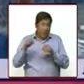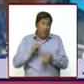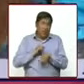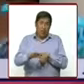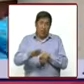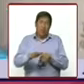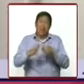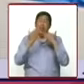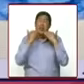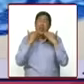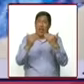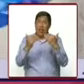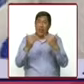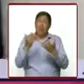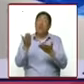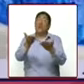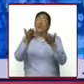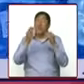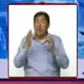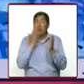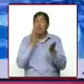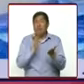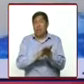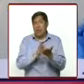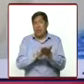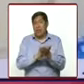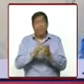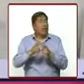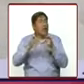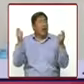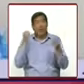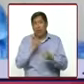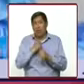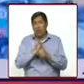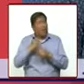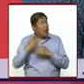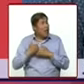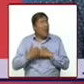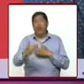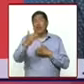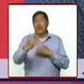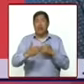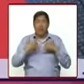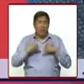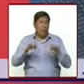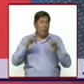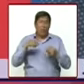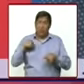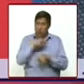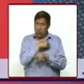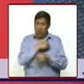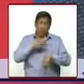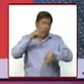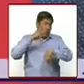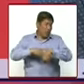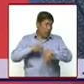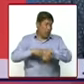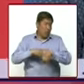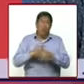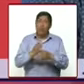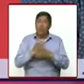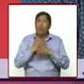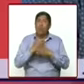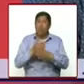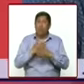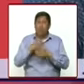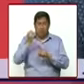llegar nuestros agradecimientos y a ustedes las felicitaciones por este gran trabajo. Sigan adelante todavía vamos a tener un tiempo más de combate